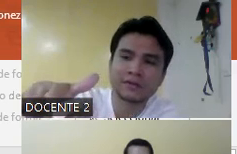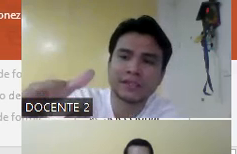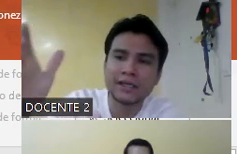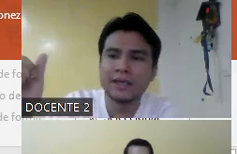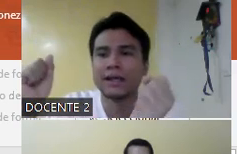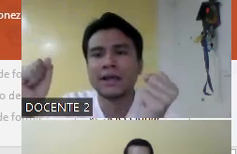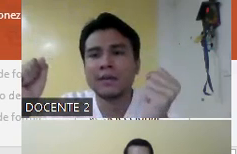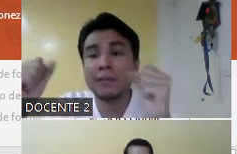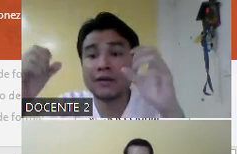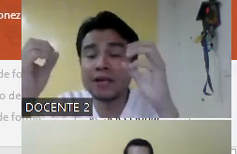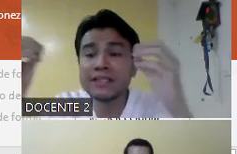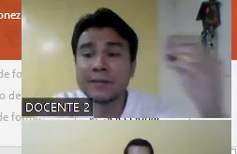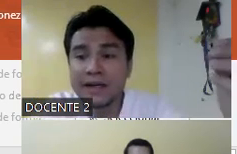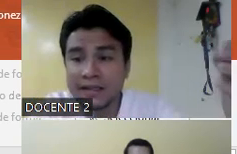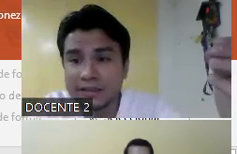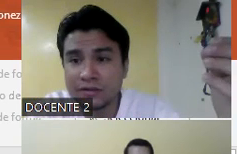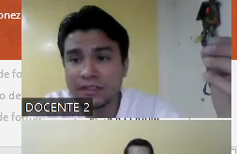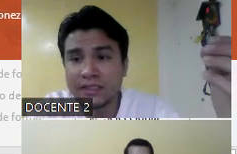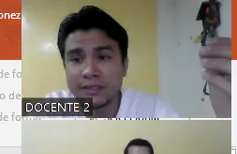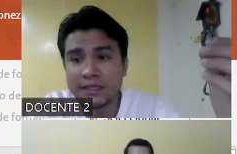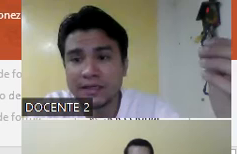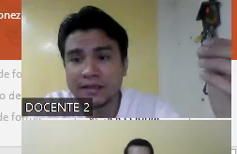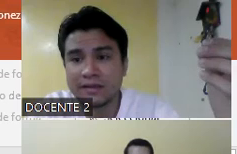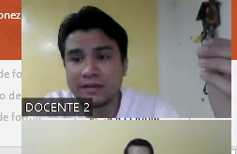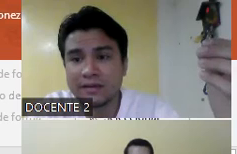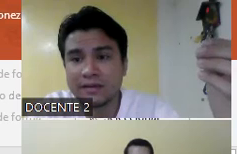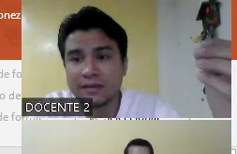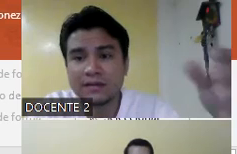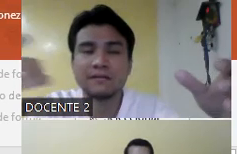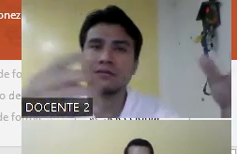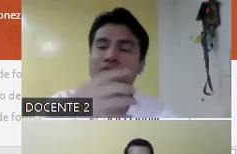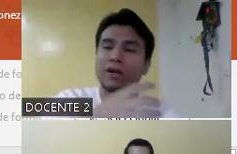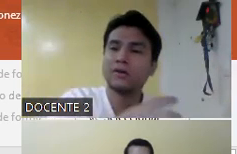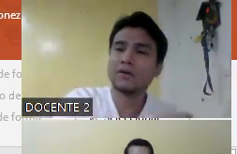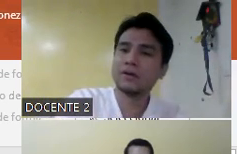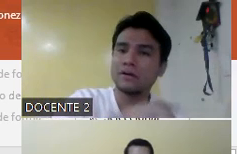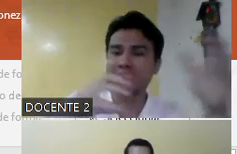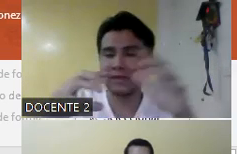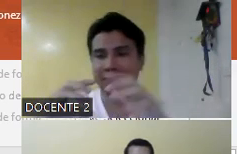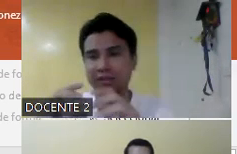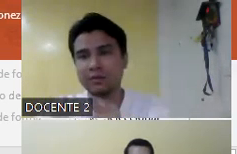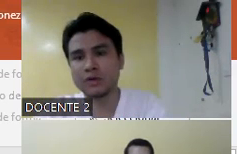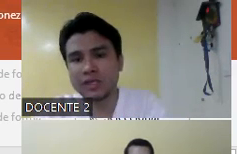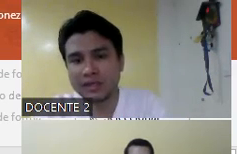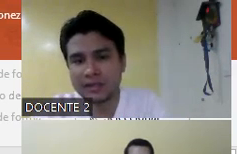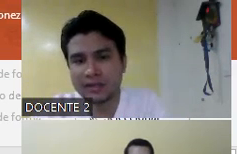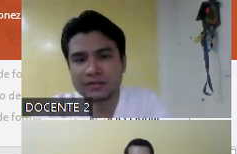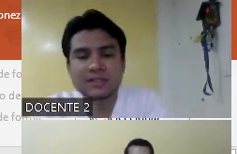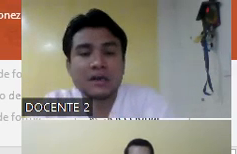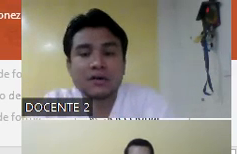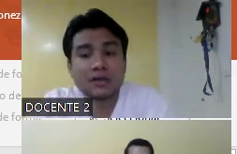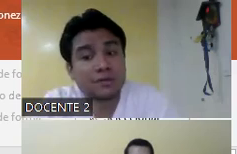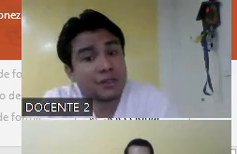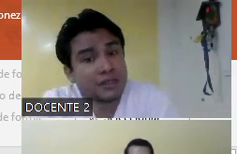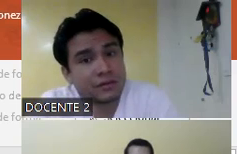ya es una cosa ahí, pero le llaman la atención de esa manera, con el color, con la presentación bonita.